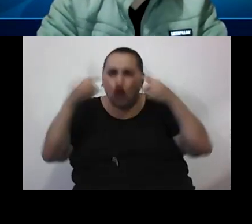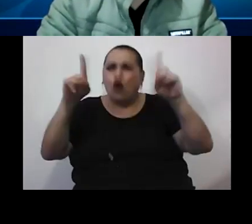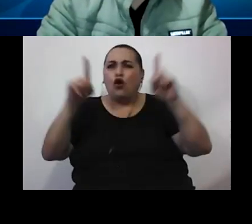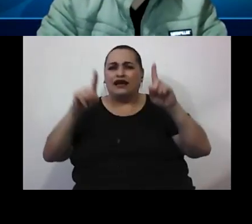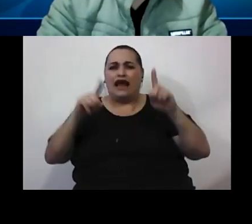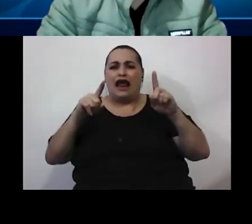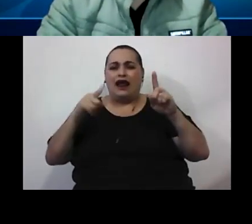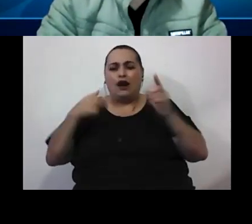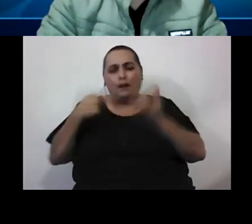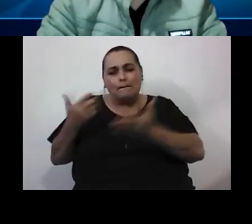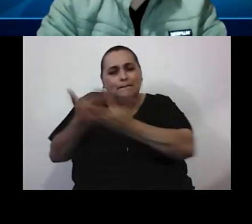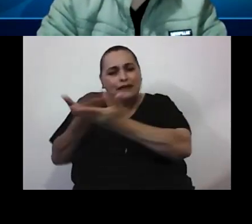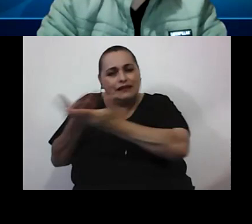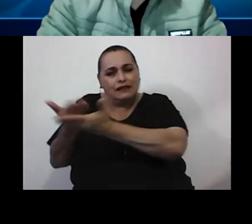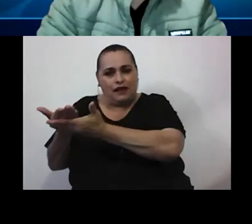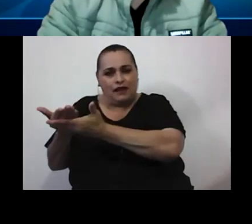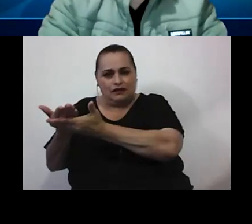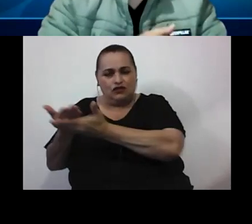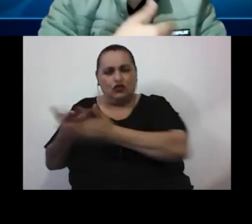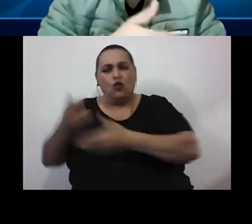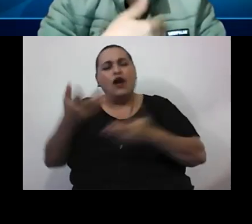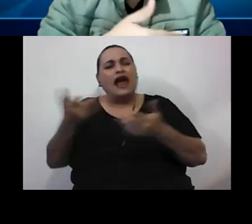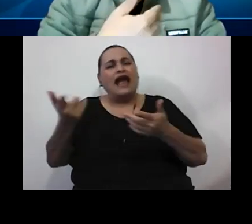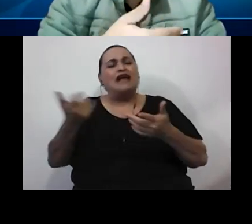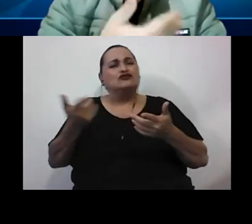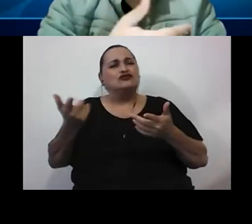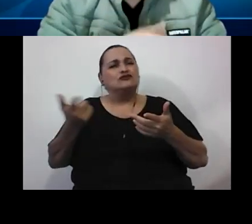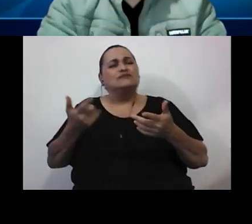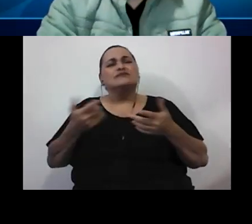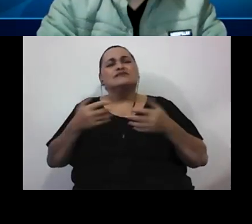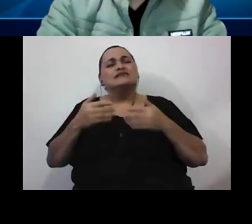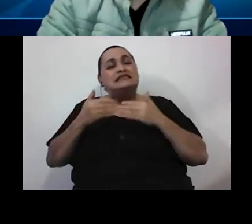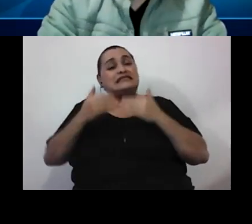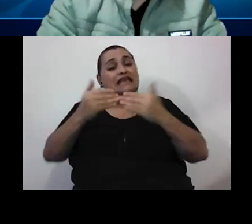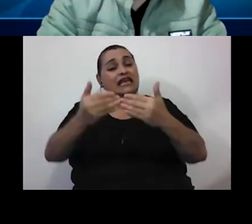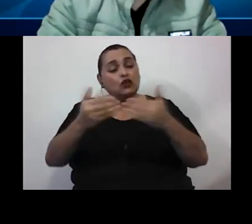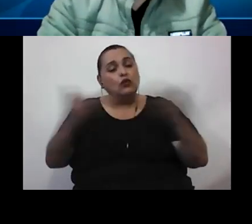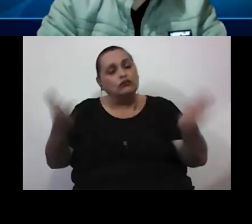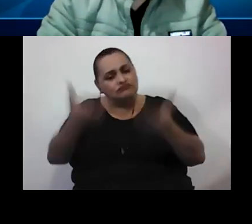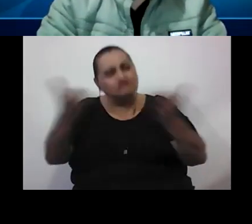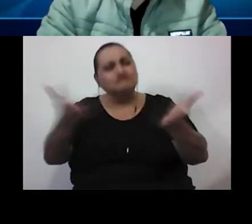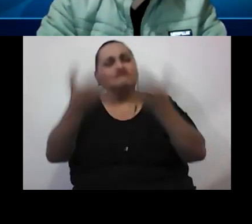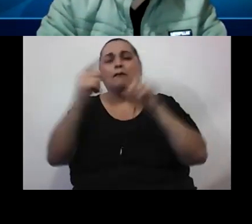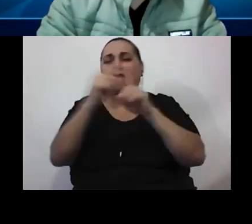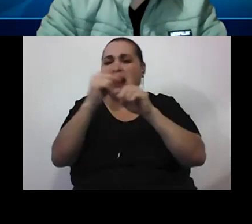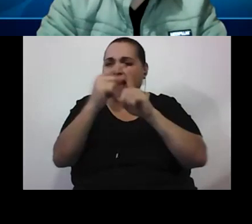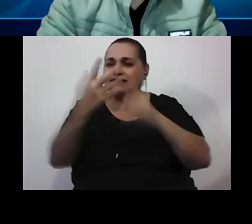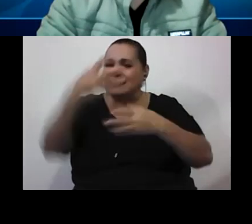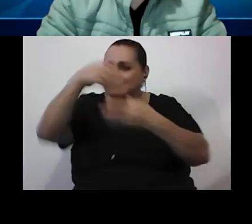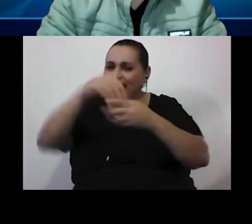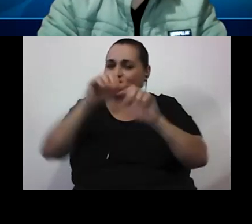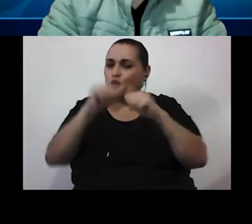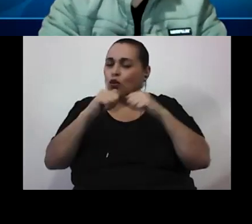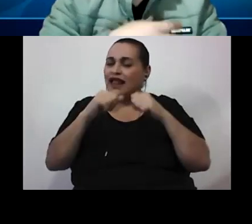planteado? ¿Cómo anda el ánimo? ¿Qué tan seguido hay palabras de ánimo dentro del aula? Respeto a